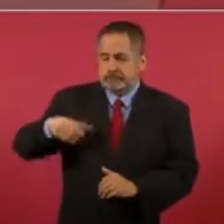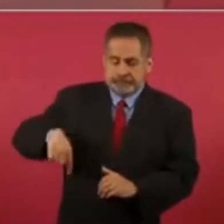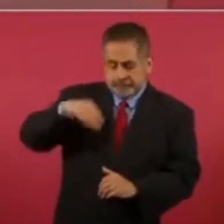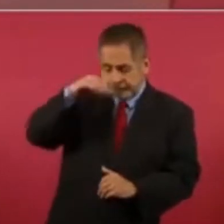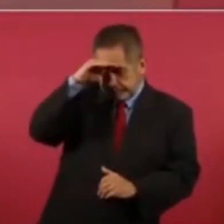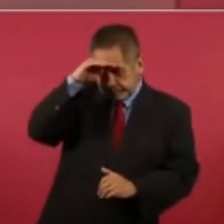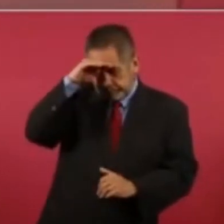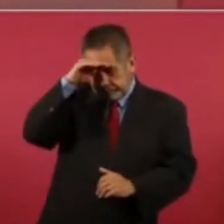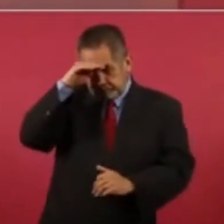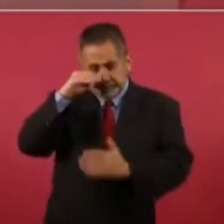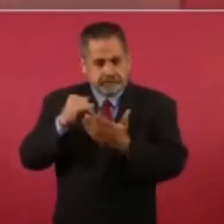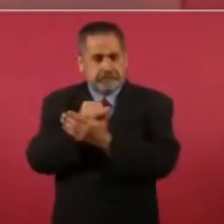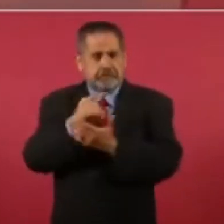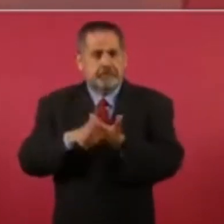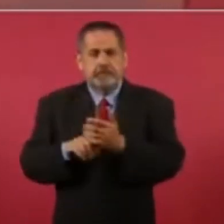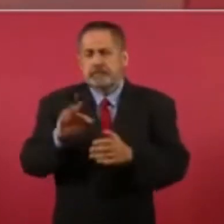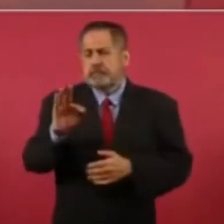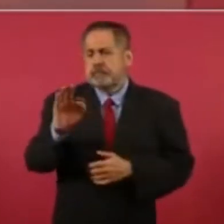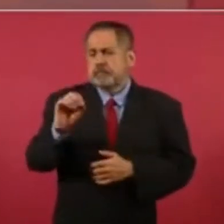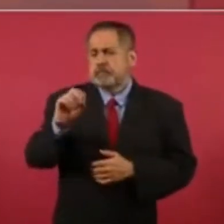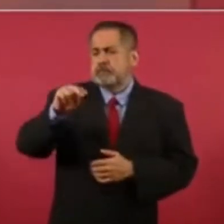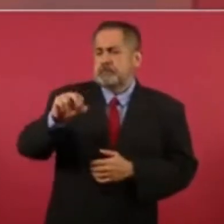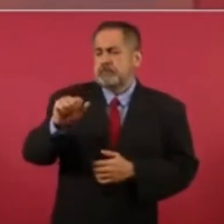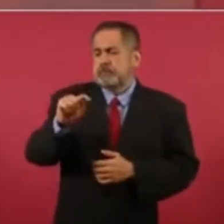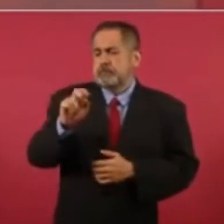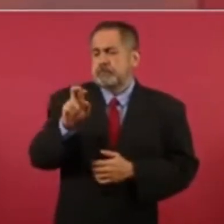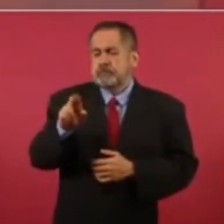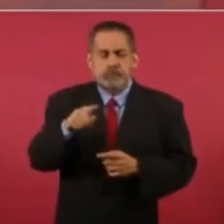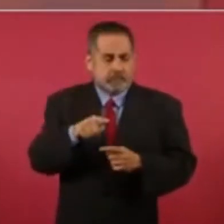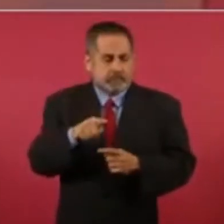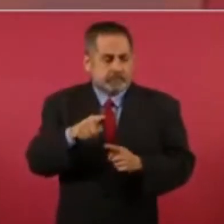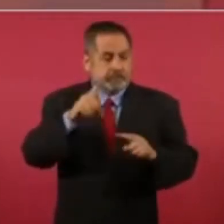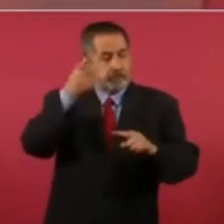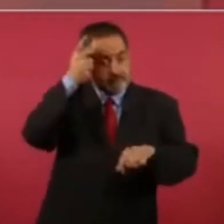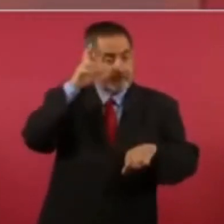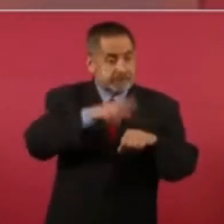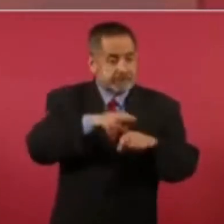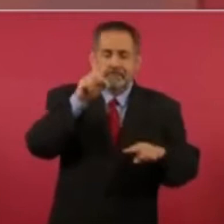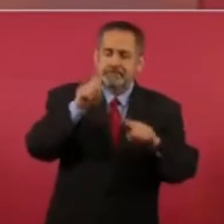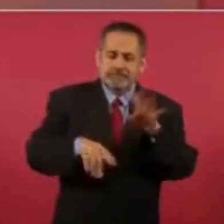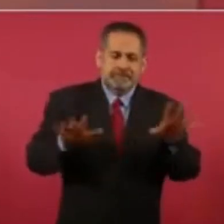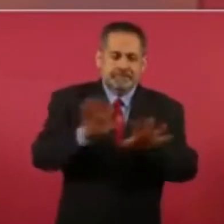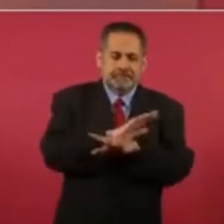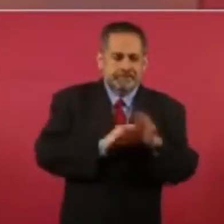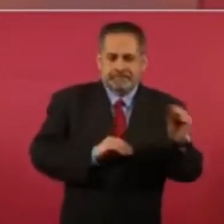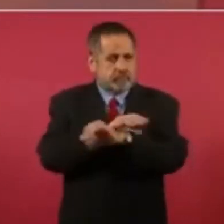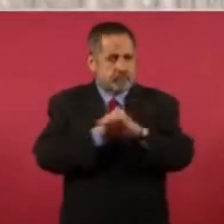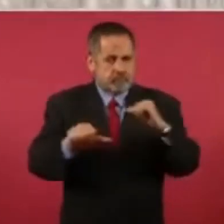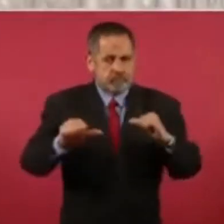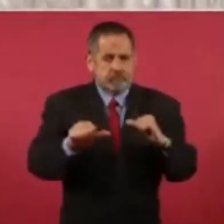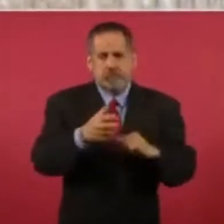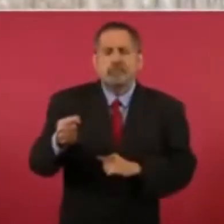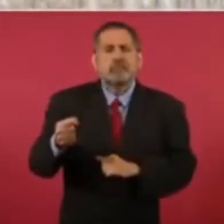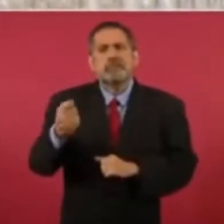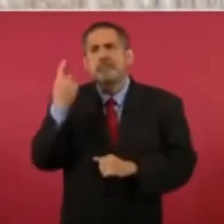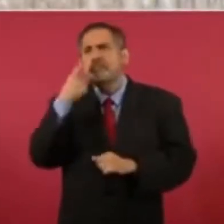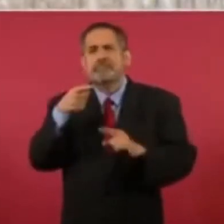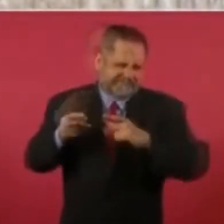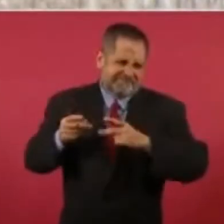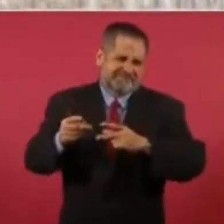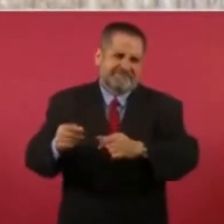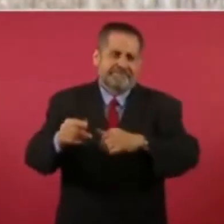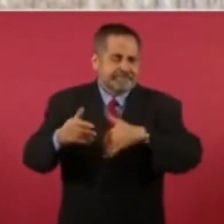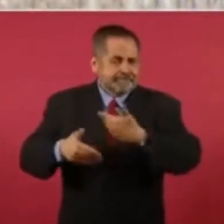cambios en Fonatur fue básicamente para imprimirle más